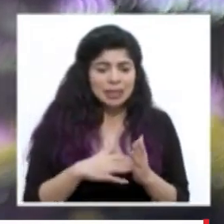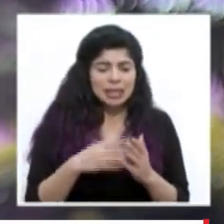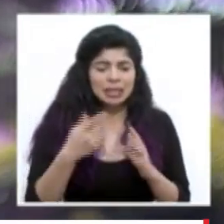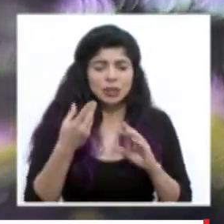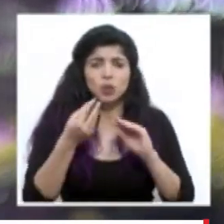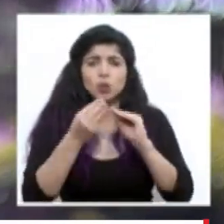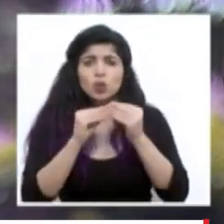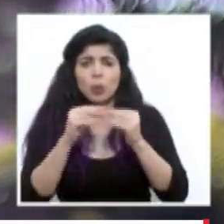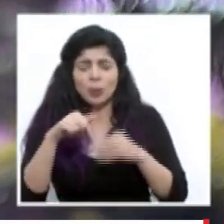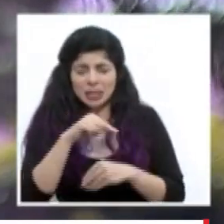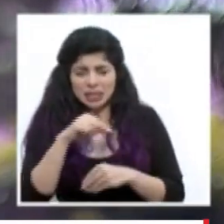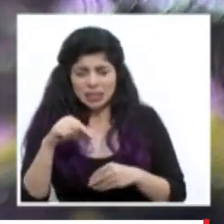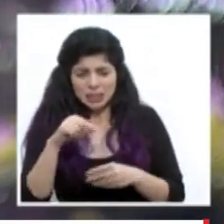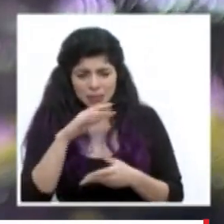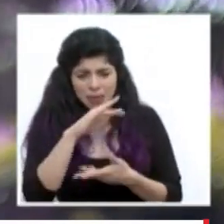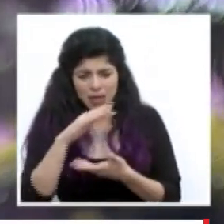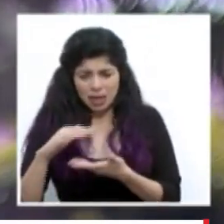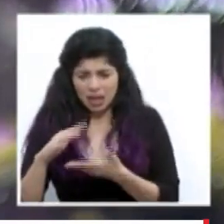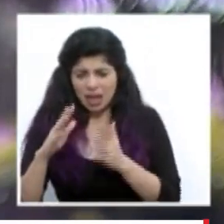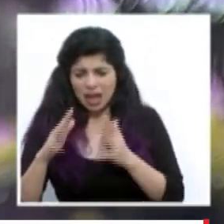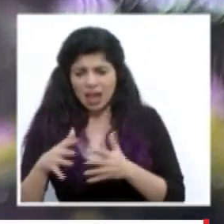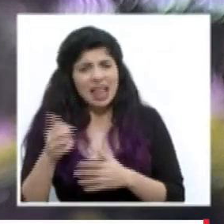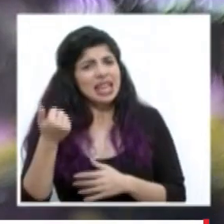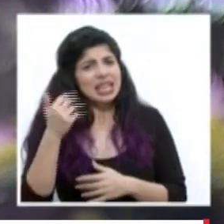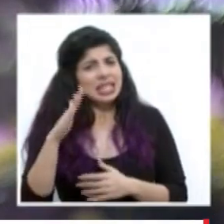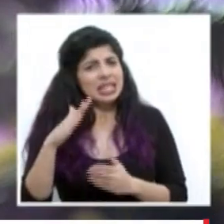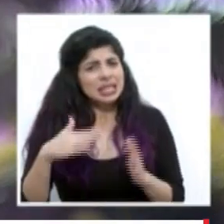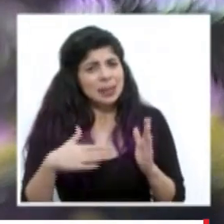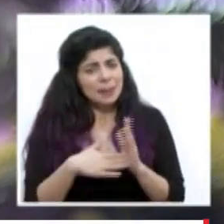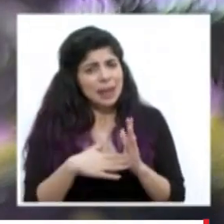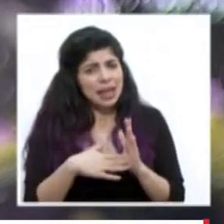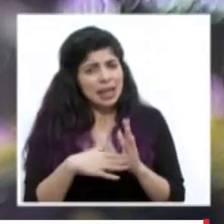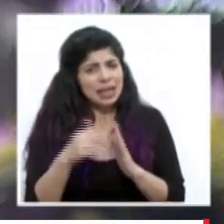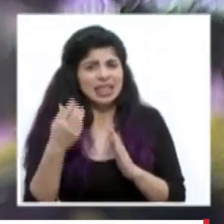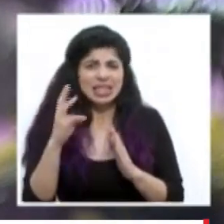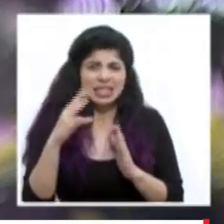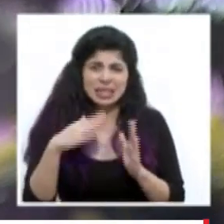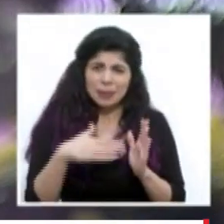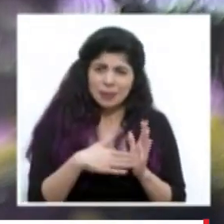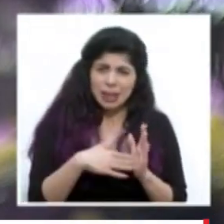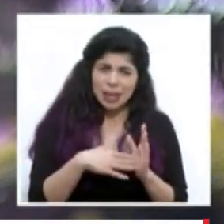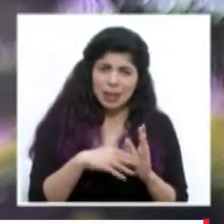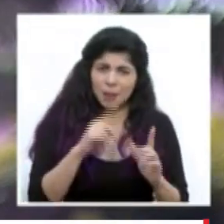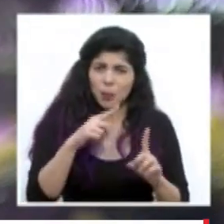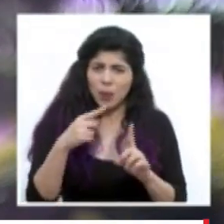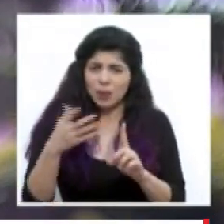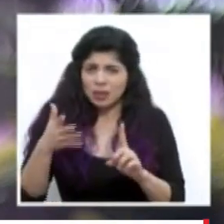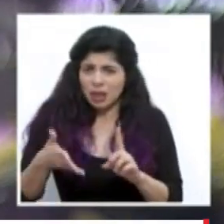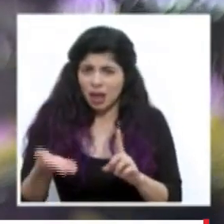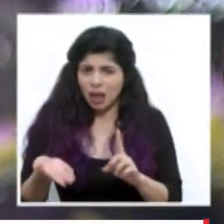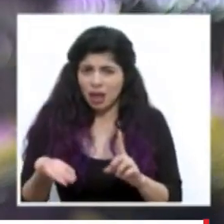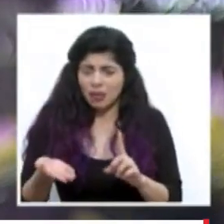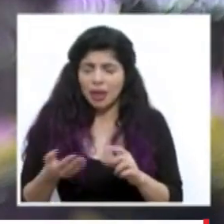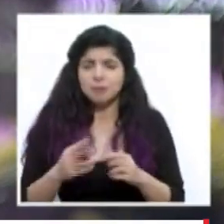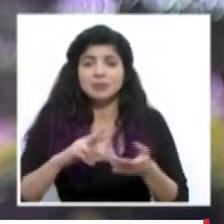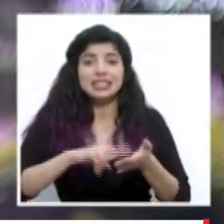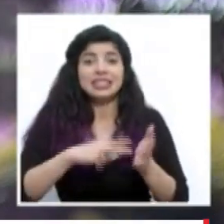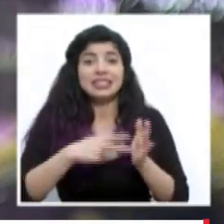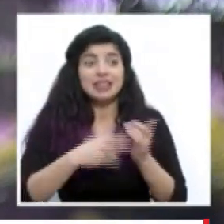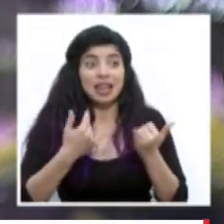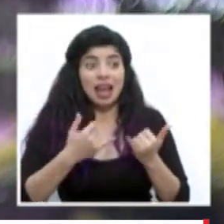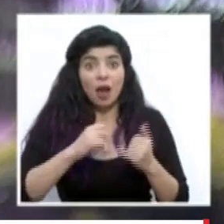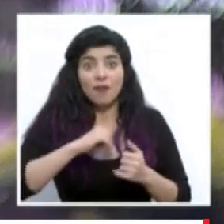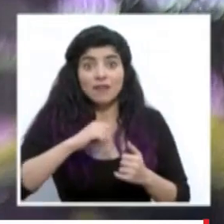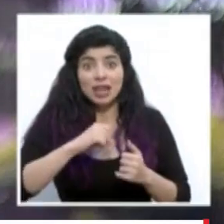los números de esta semana, estamos hablando de unas 15.000, 16.000 pruebas que quedan, lo cual a este